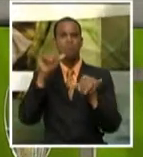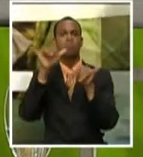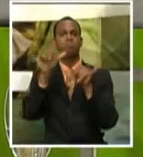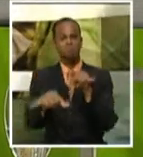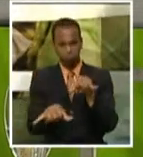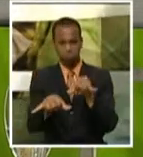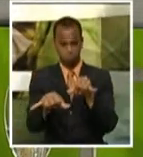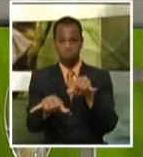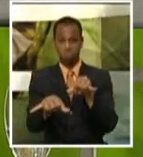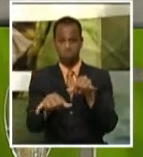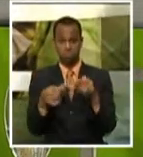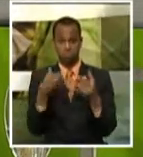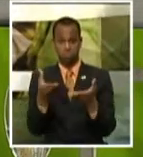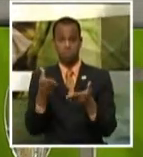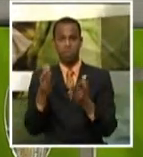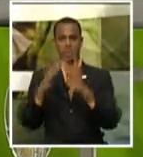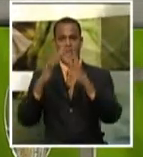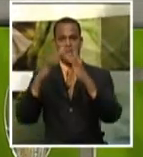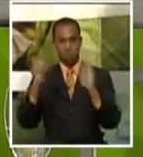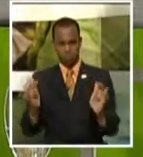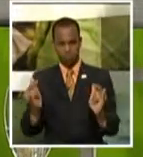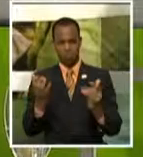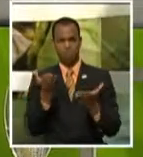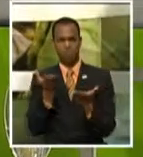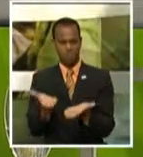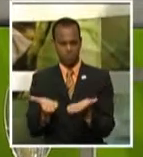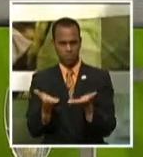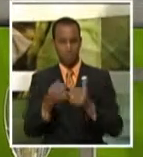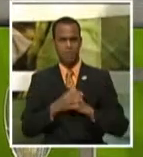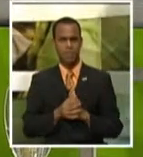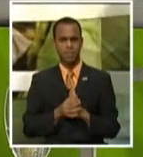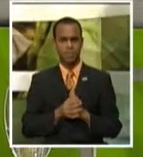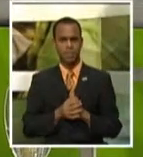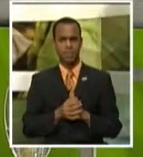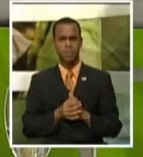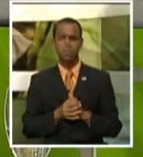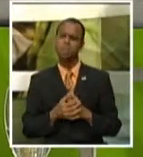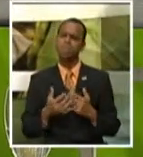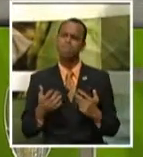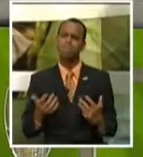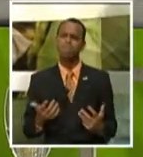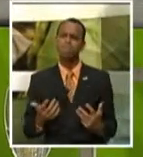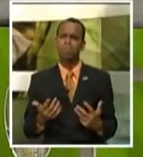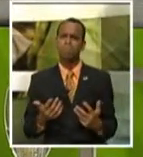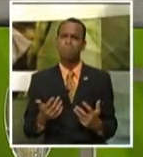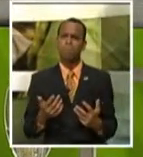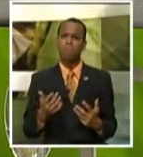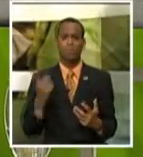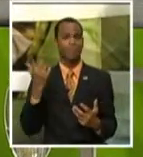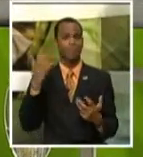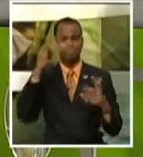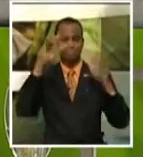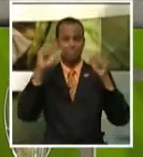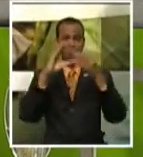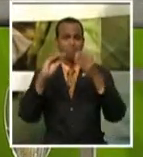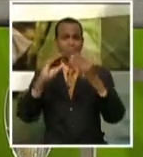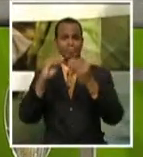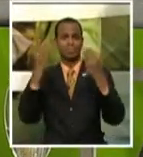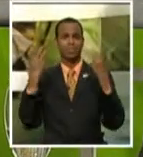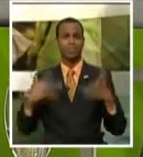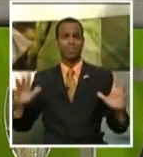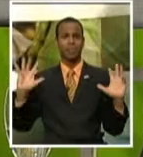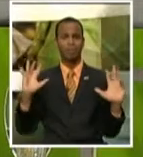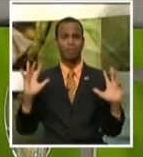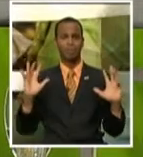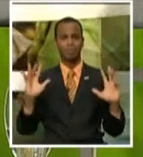estancia en Higüey, en la Altagracia. Y bueno, todo ha sido dicho por el presidente.